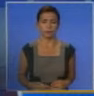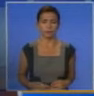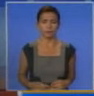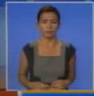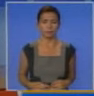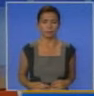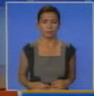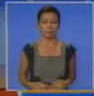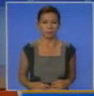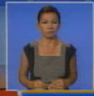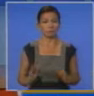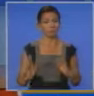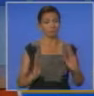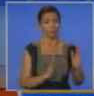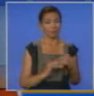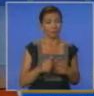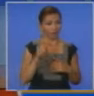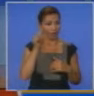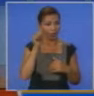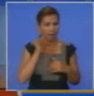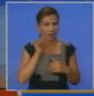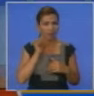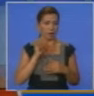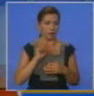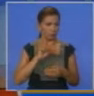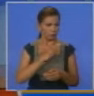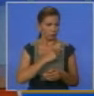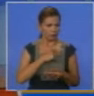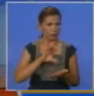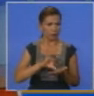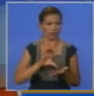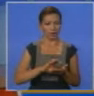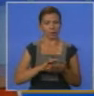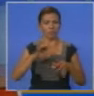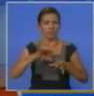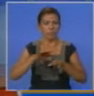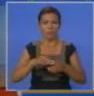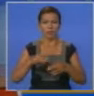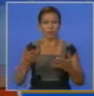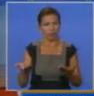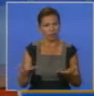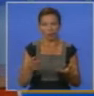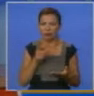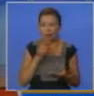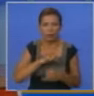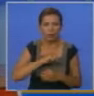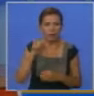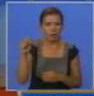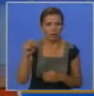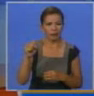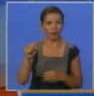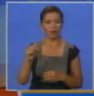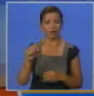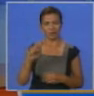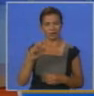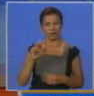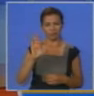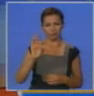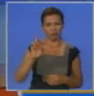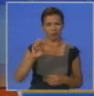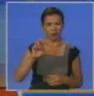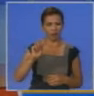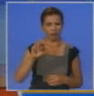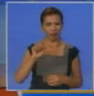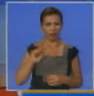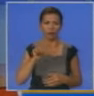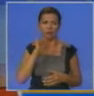Aun cuando no se han oficializado los resultados electorales en la Universidad Central, el rector electo, Fernando Sempertegui, ya empezó